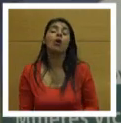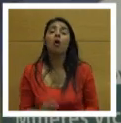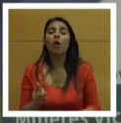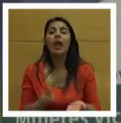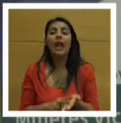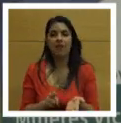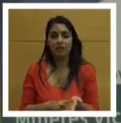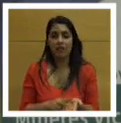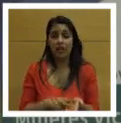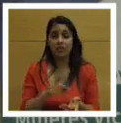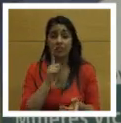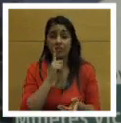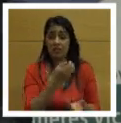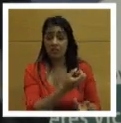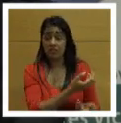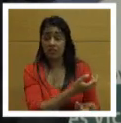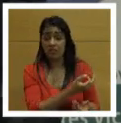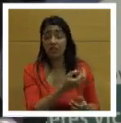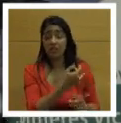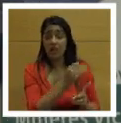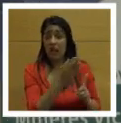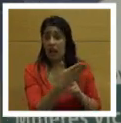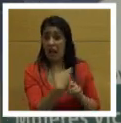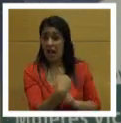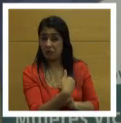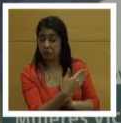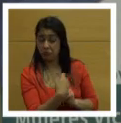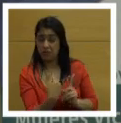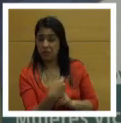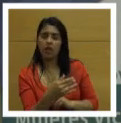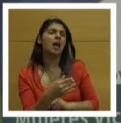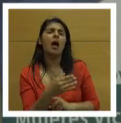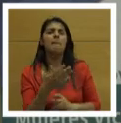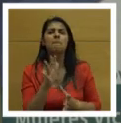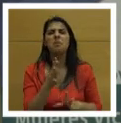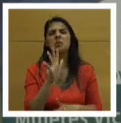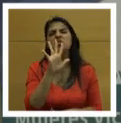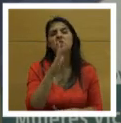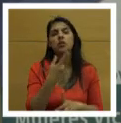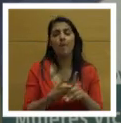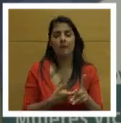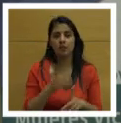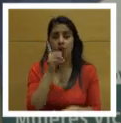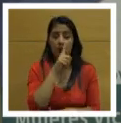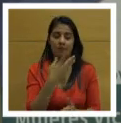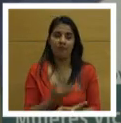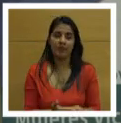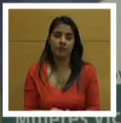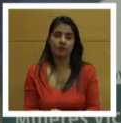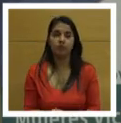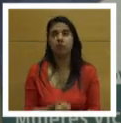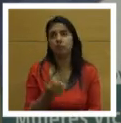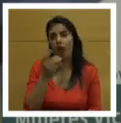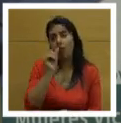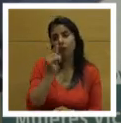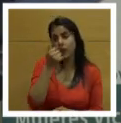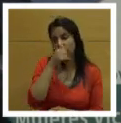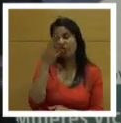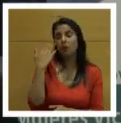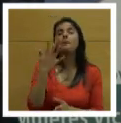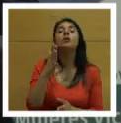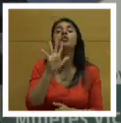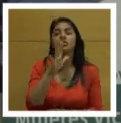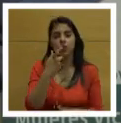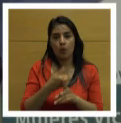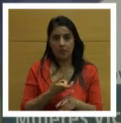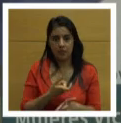que el denunciado la agrede físicamente, la última vez no pasó recién, pasó hace 5 meses. Bueno, podríamos decir que es recién, pero pasó hace